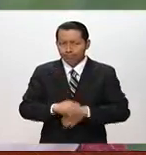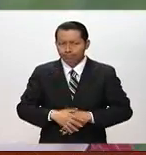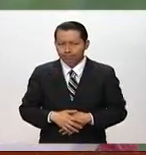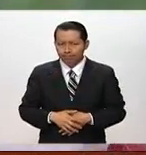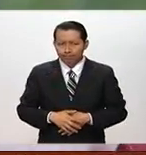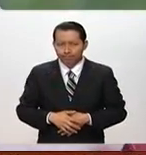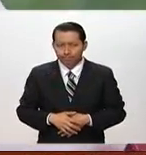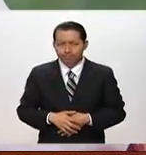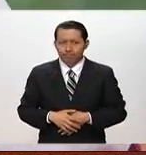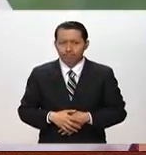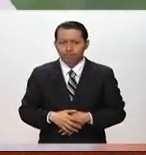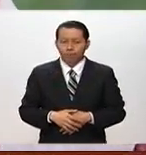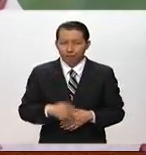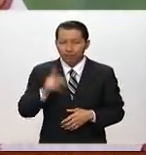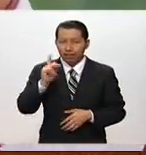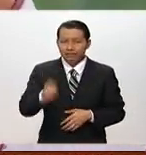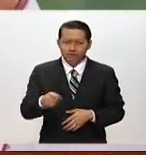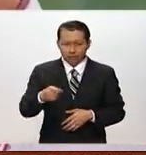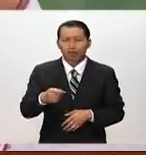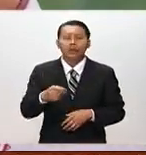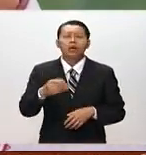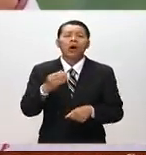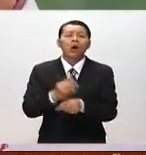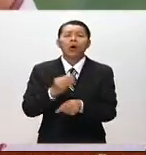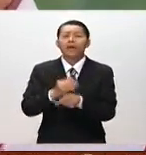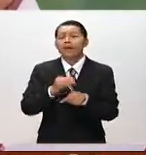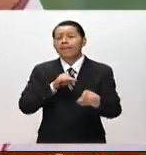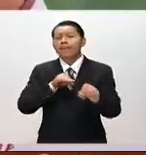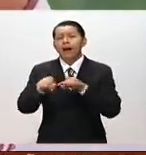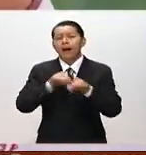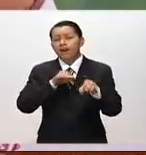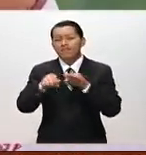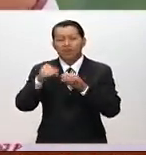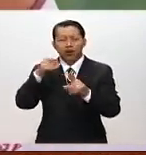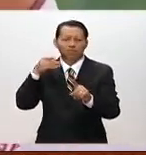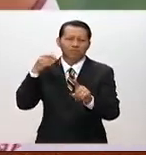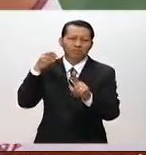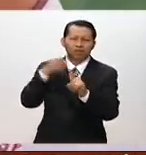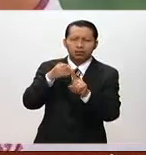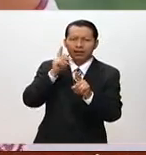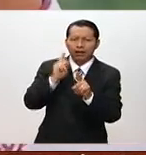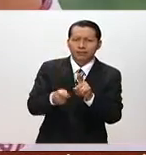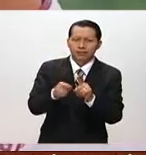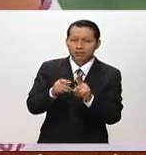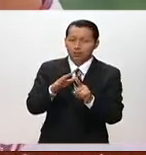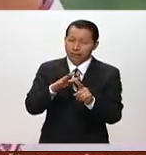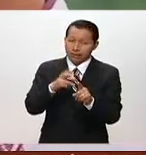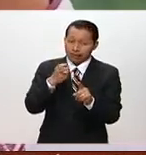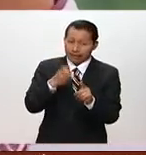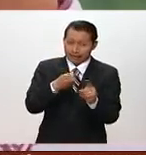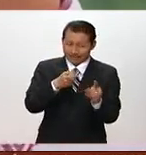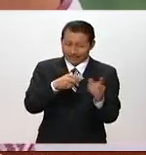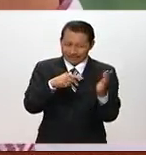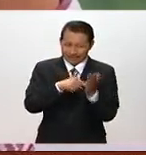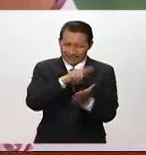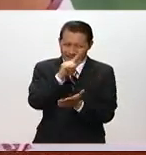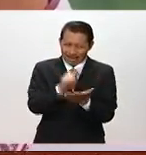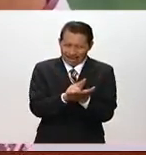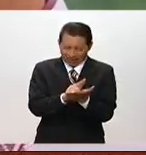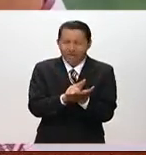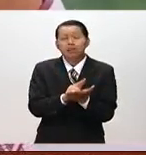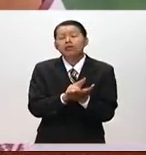Y hoy en lo que estamos trabajando es en asegurar que eso no sea letra muerta, sino que esos